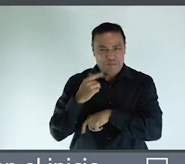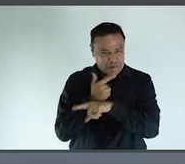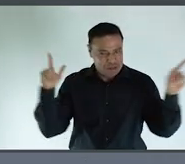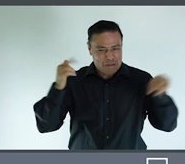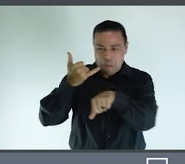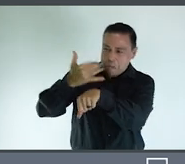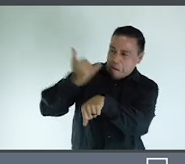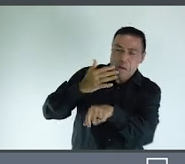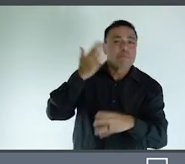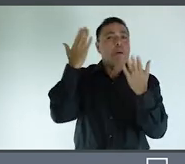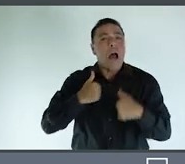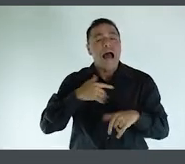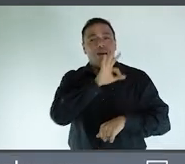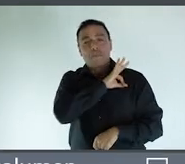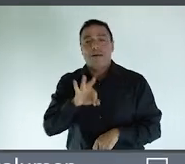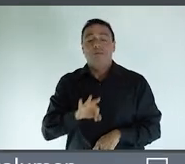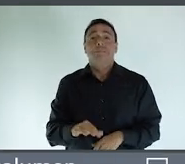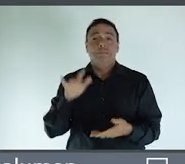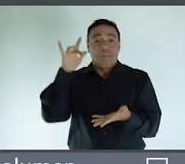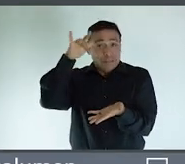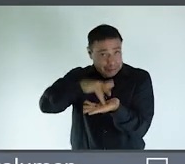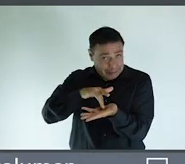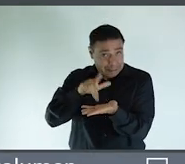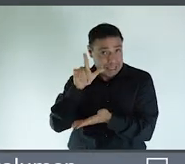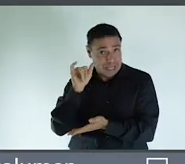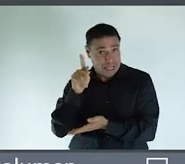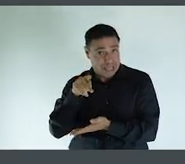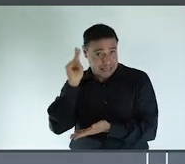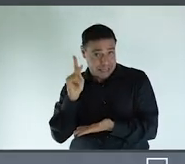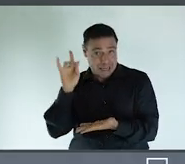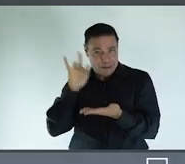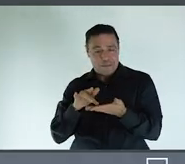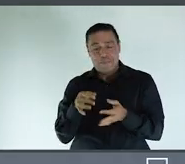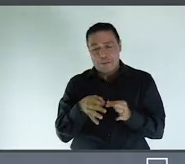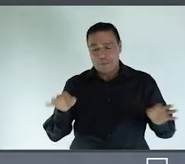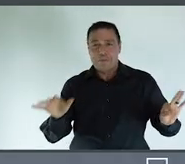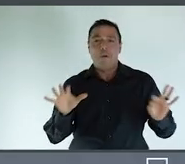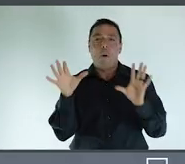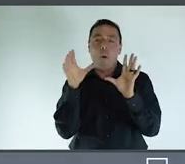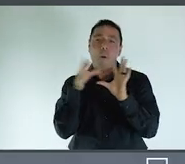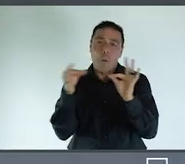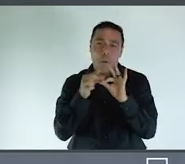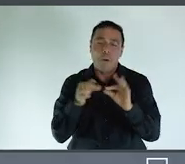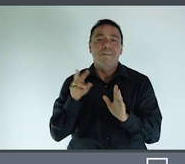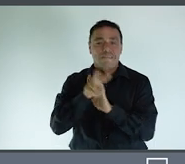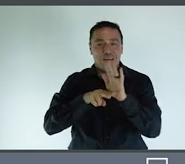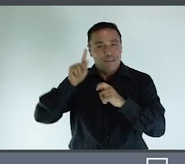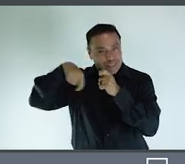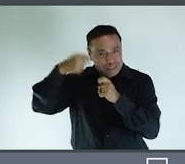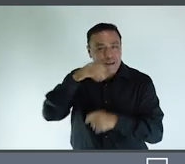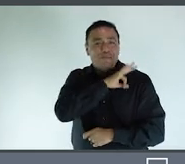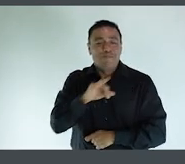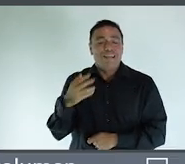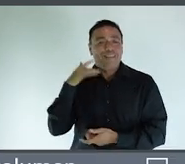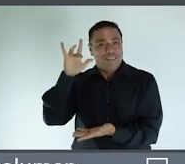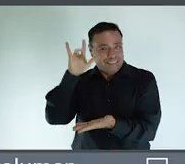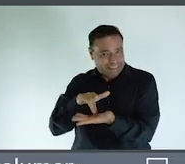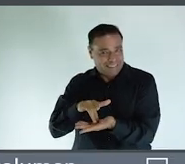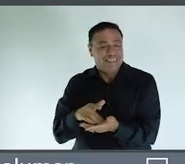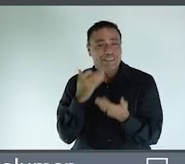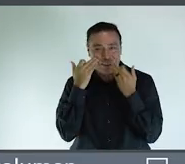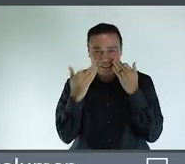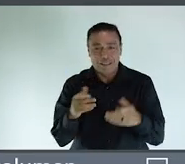algunos de los juegos que cuentan con opciones de accesibilidad. Si deseas saber todo sobre estas, puedes visitar el link que aparece en pantalla